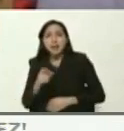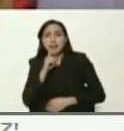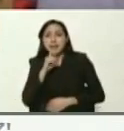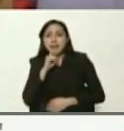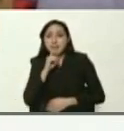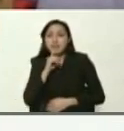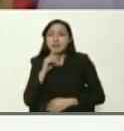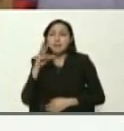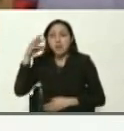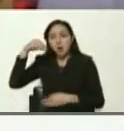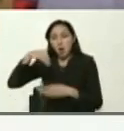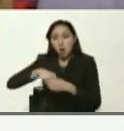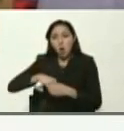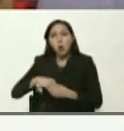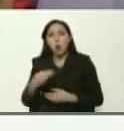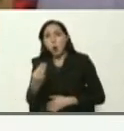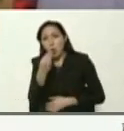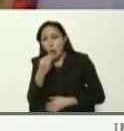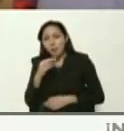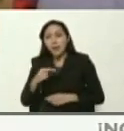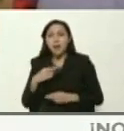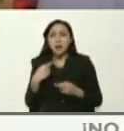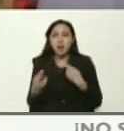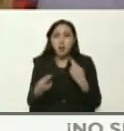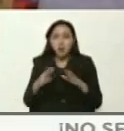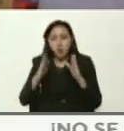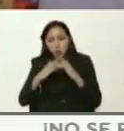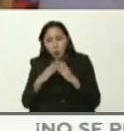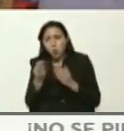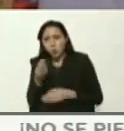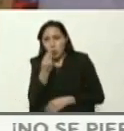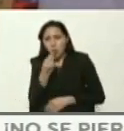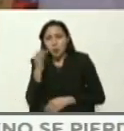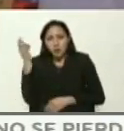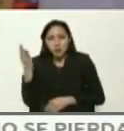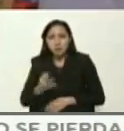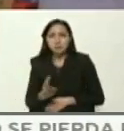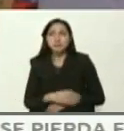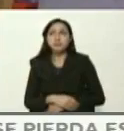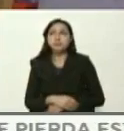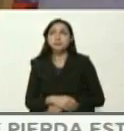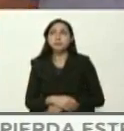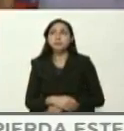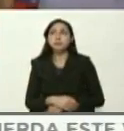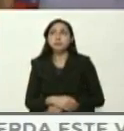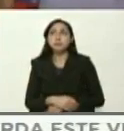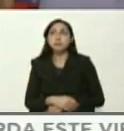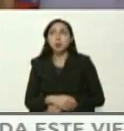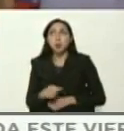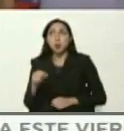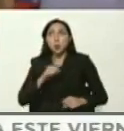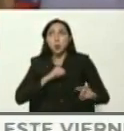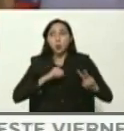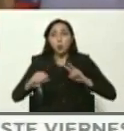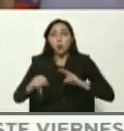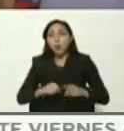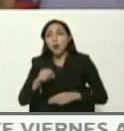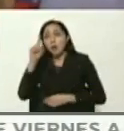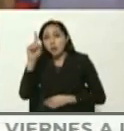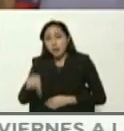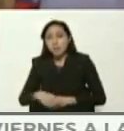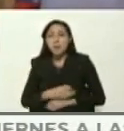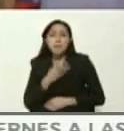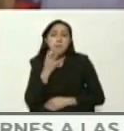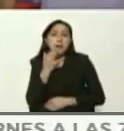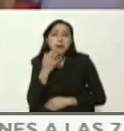tienen que comer aquí en esta casa de alimentación. Pero no solamente, los movimientos, Somos Venezuela, por ejemplo, se